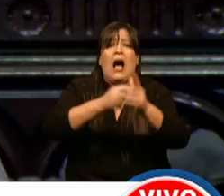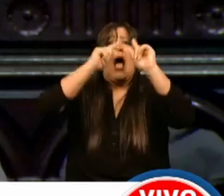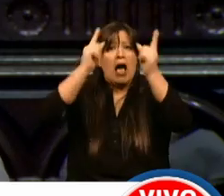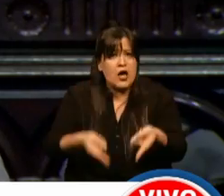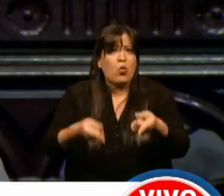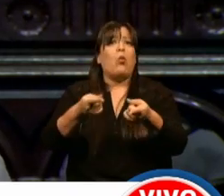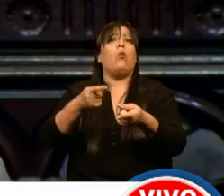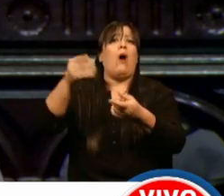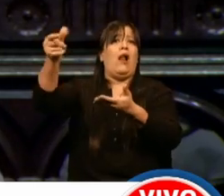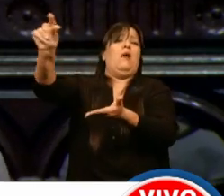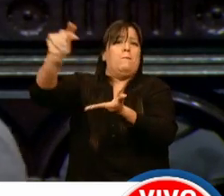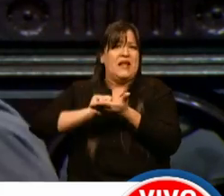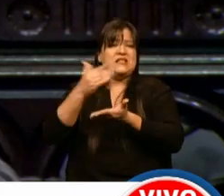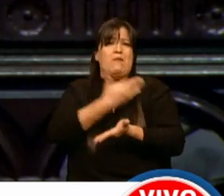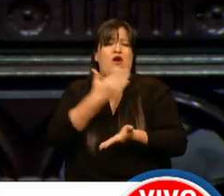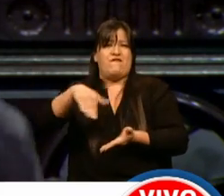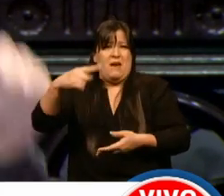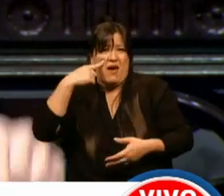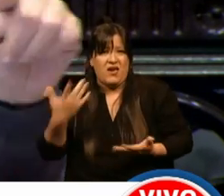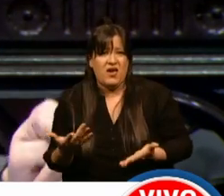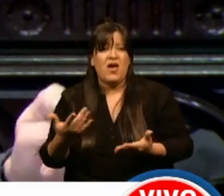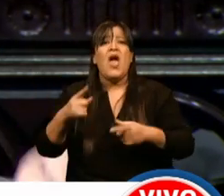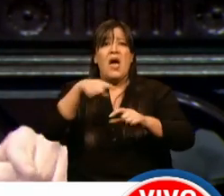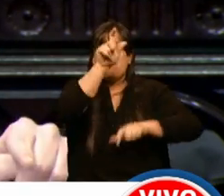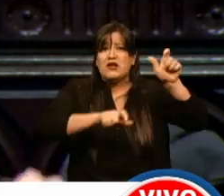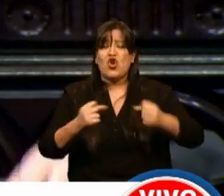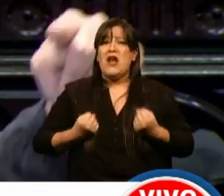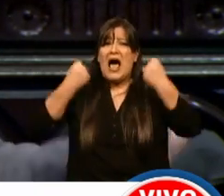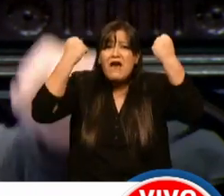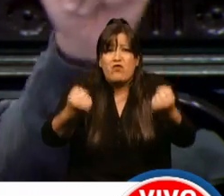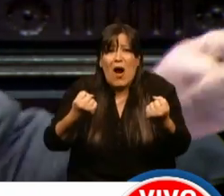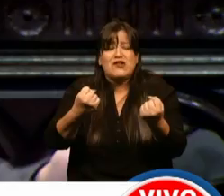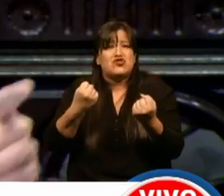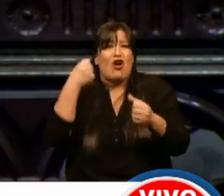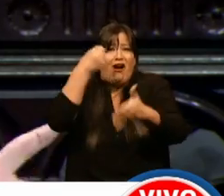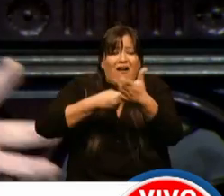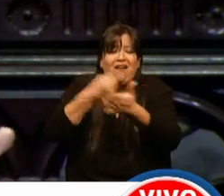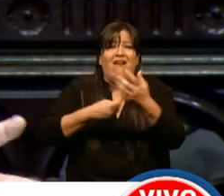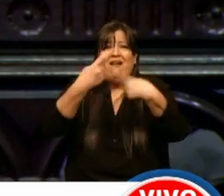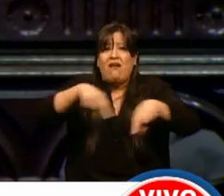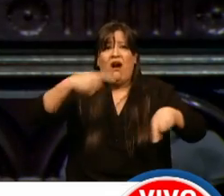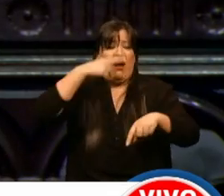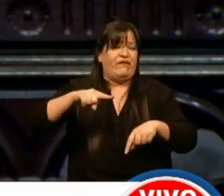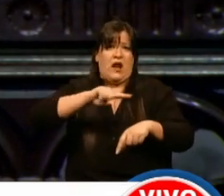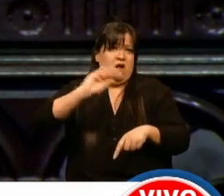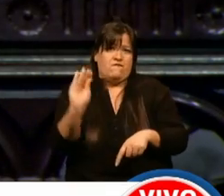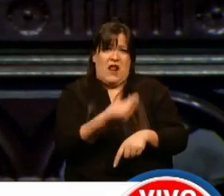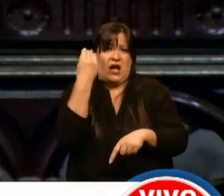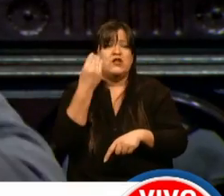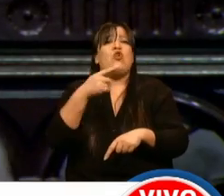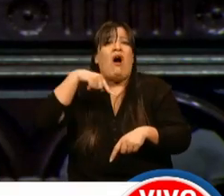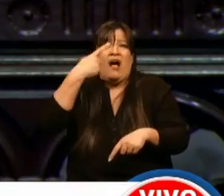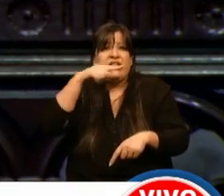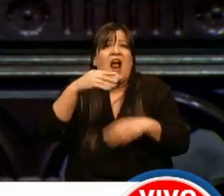fondo monetario internacional o sea ni la gente con el esfuerzo que hizo pudo poner a la argentina mejor es más terminamos en el fondo monetario